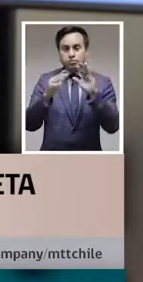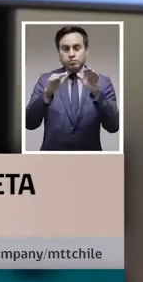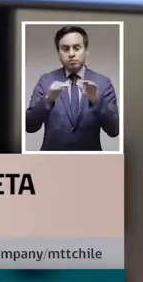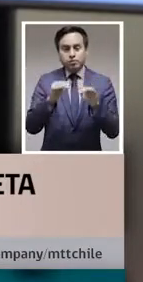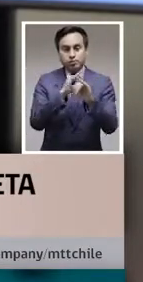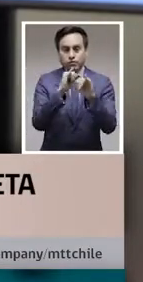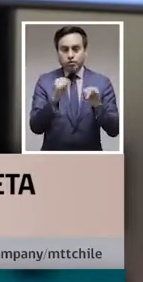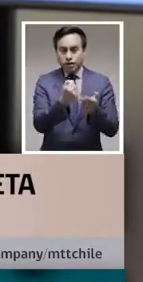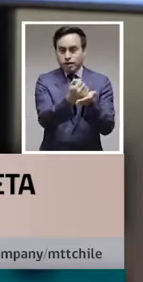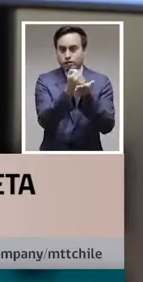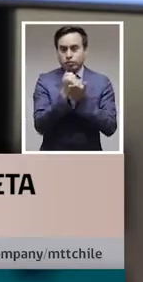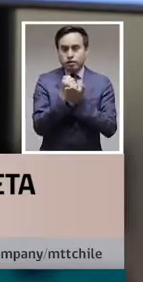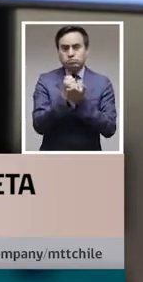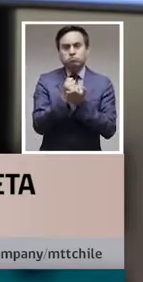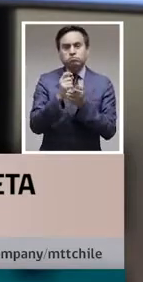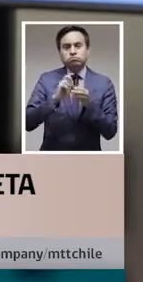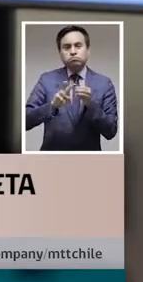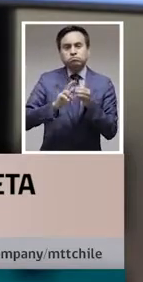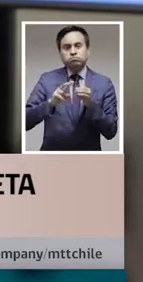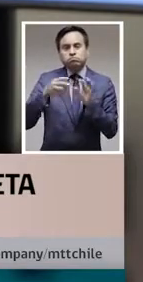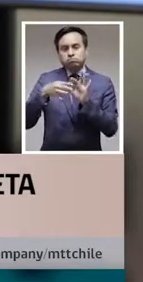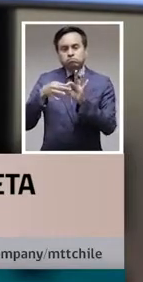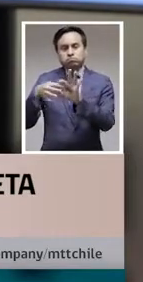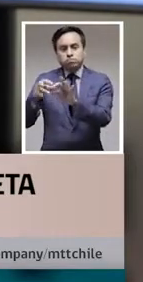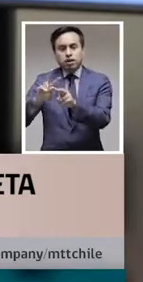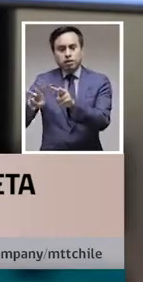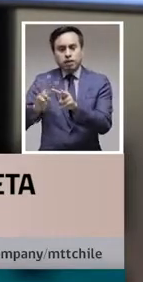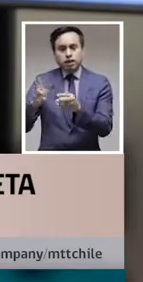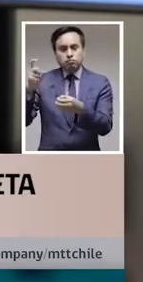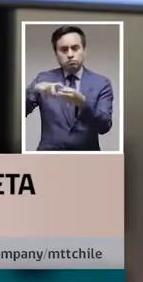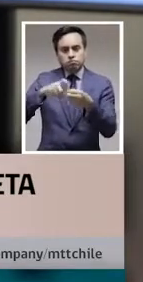mismos medios se han instalado con el mismo propósito.